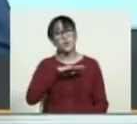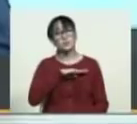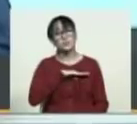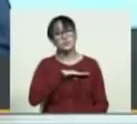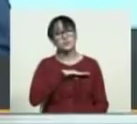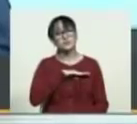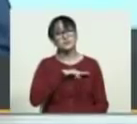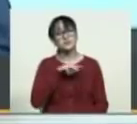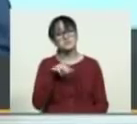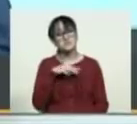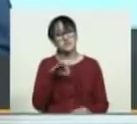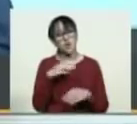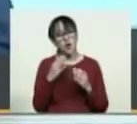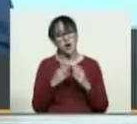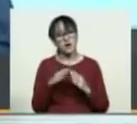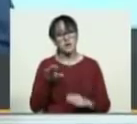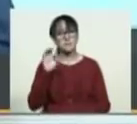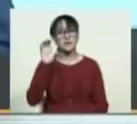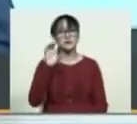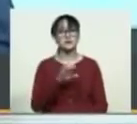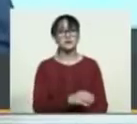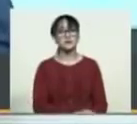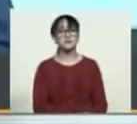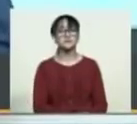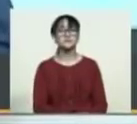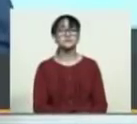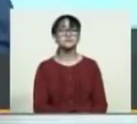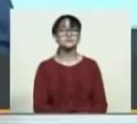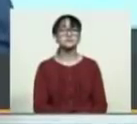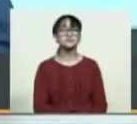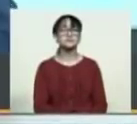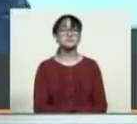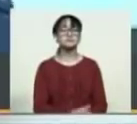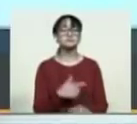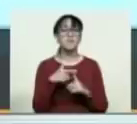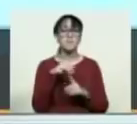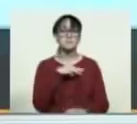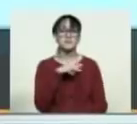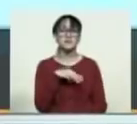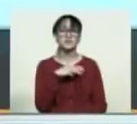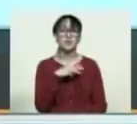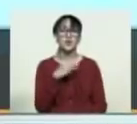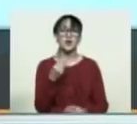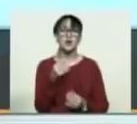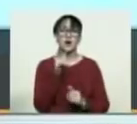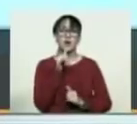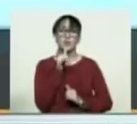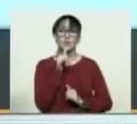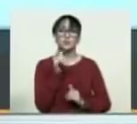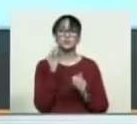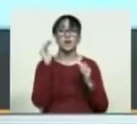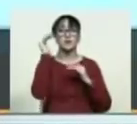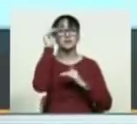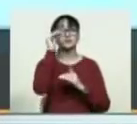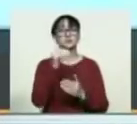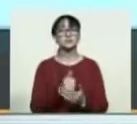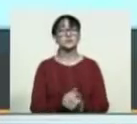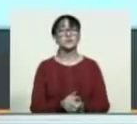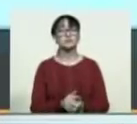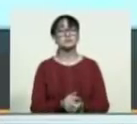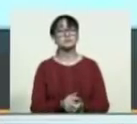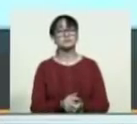con la gran misión Hogares de la Patria y con las misiones, como anuncio, atención,